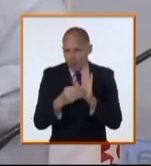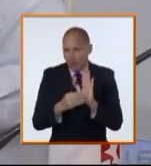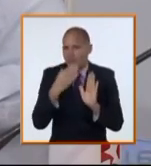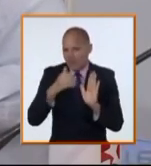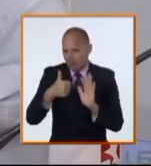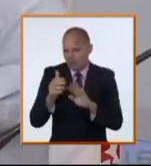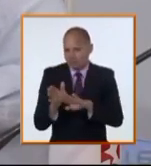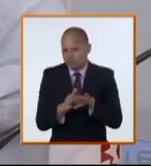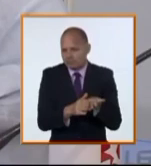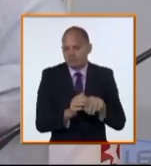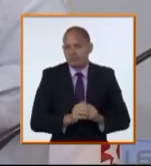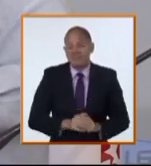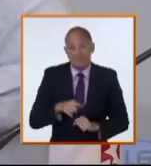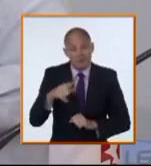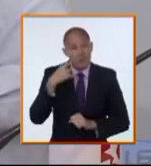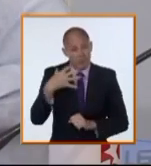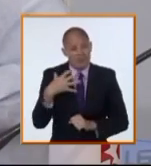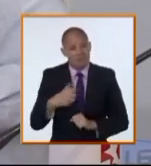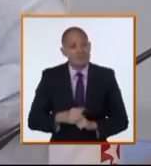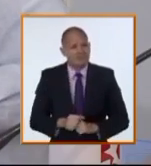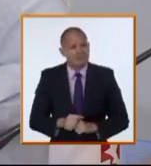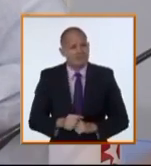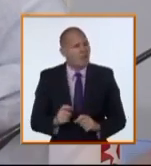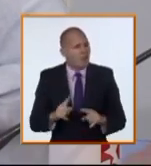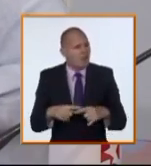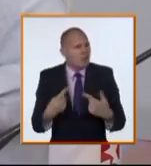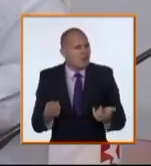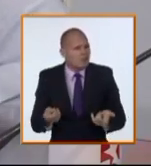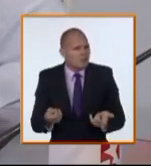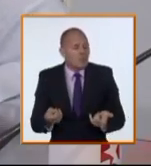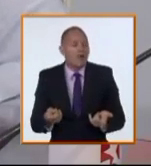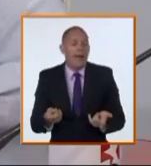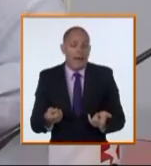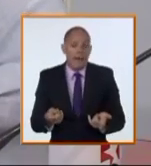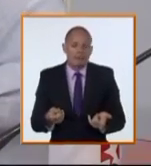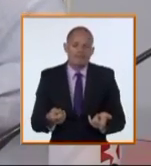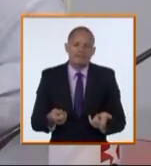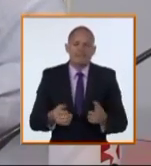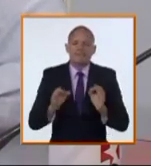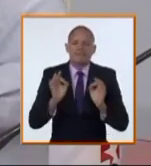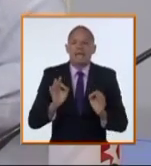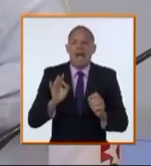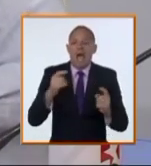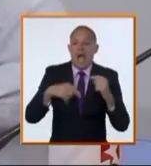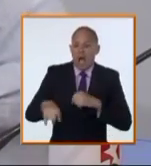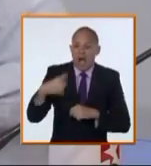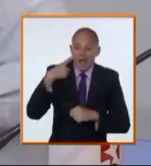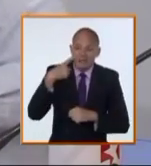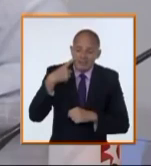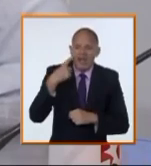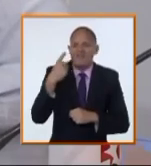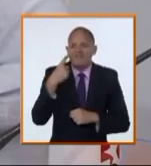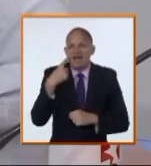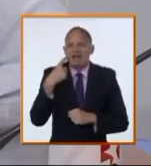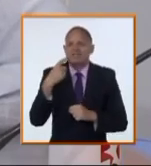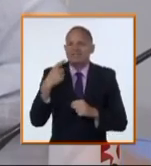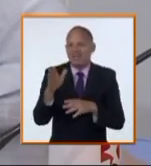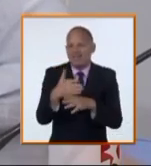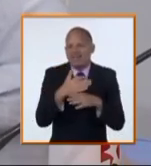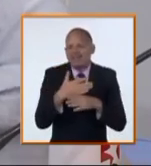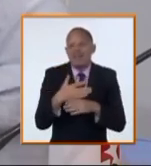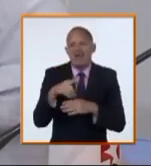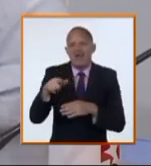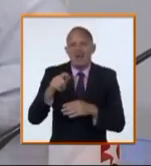la economía del país para las finanzas y para las relaciones financieras entre todos los actores económicos este proceso